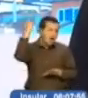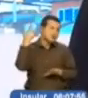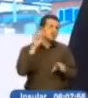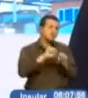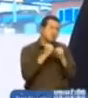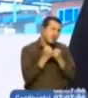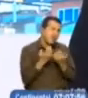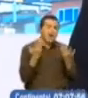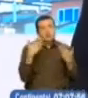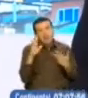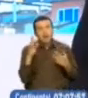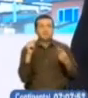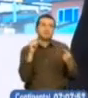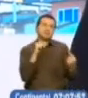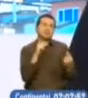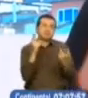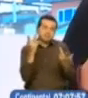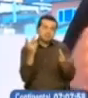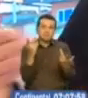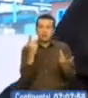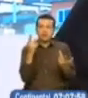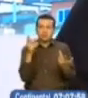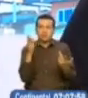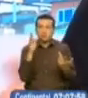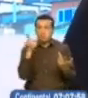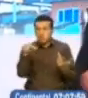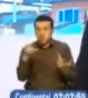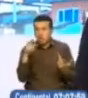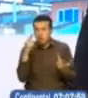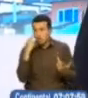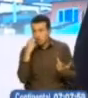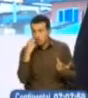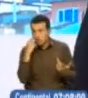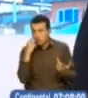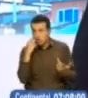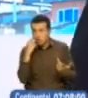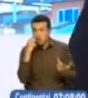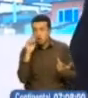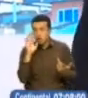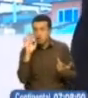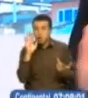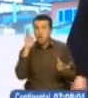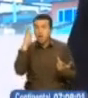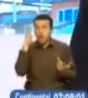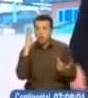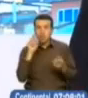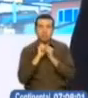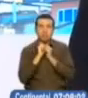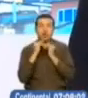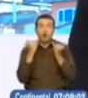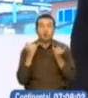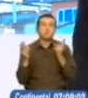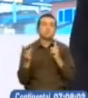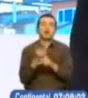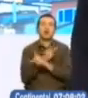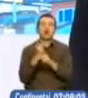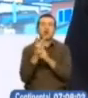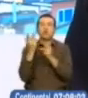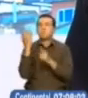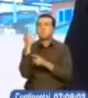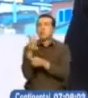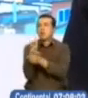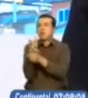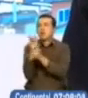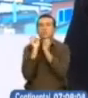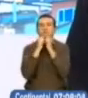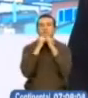sociedad moderna, digamos, ¿no? Es más fácil no ver a la víctima de un ataque violento. Entonces, claro, viralizar una cosa como